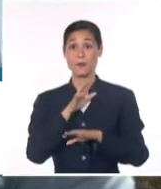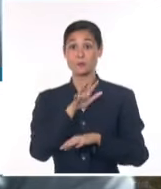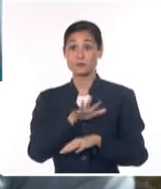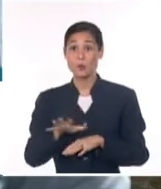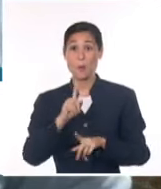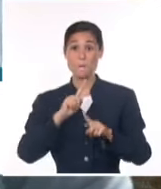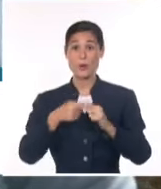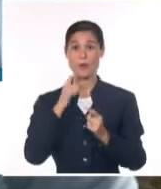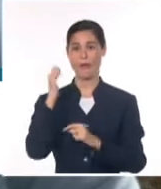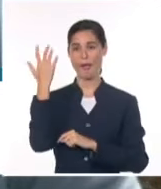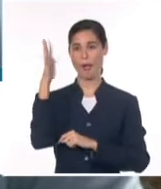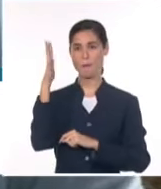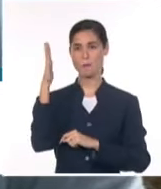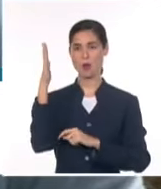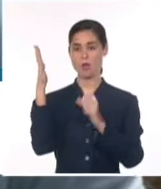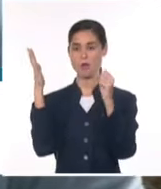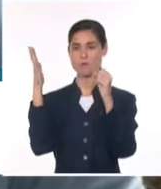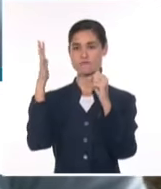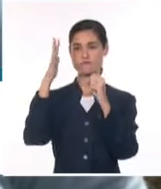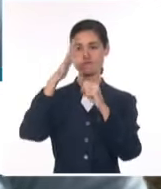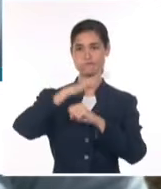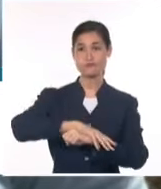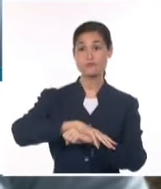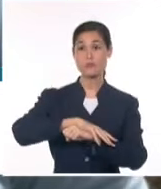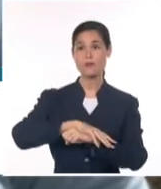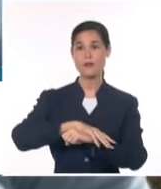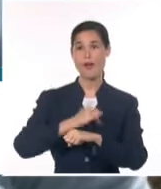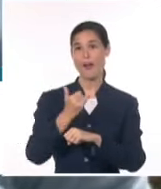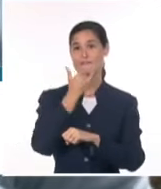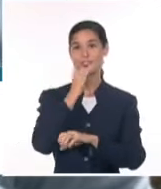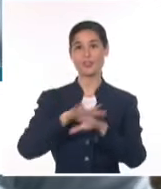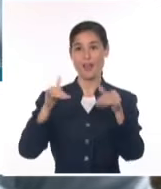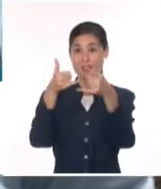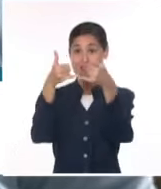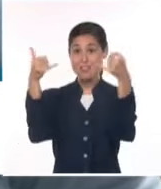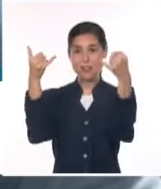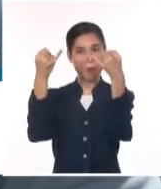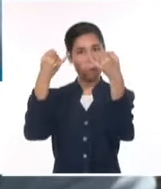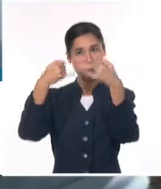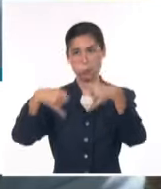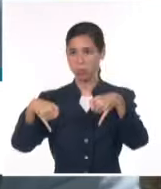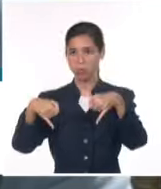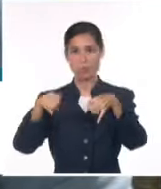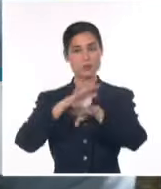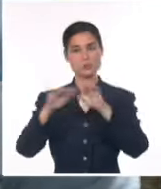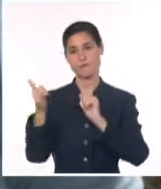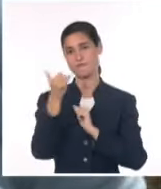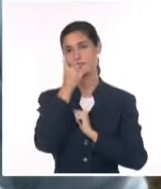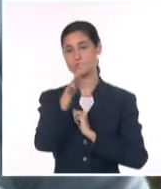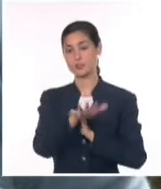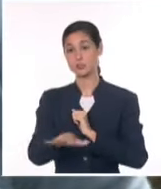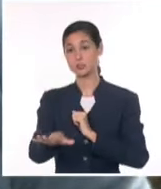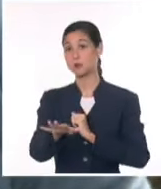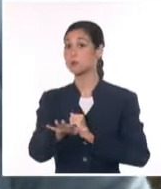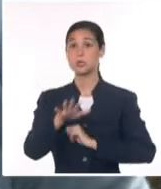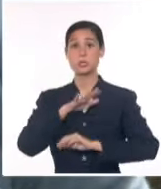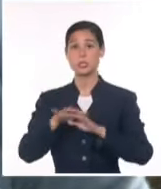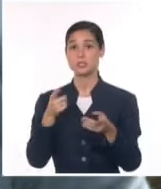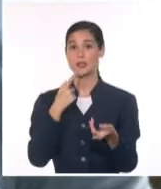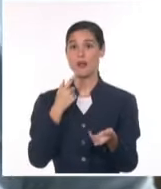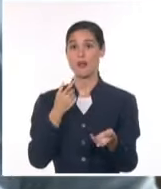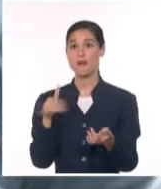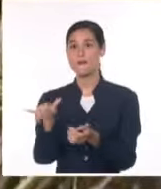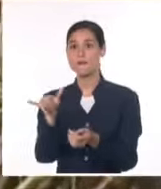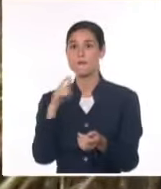de árboles que cayeron sobre la red y bueno, como en este sitio que estamos, que sí el impacto de